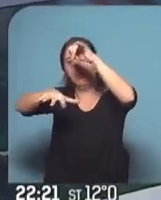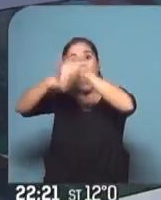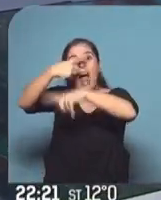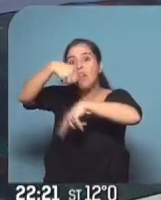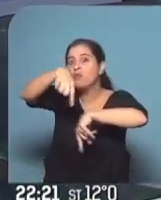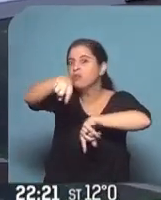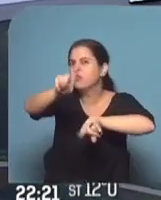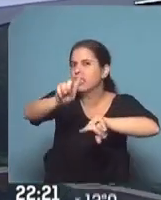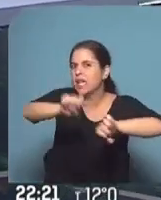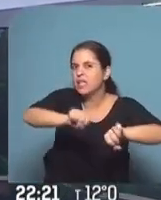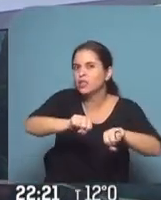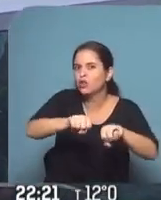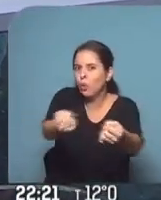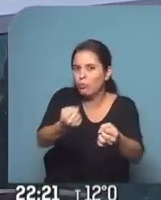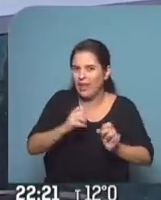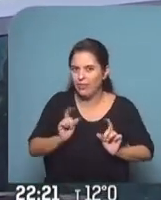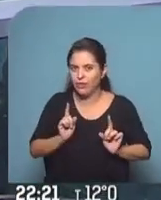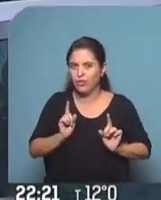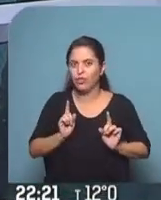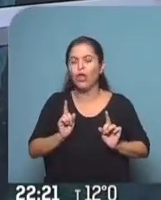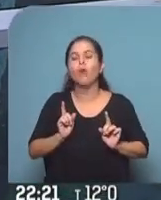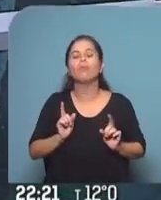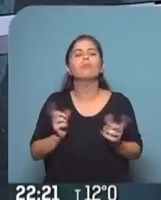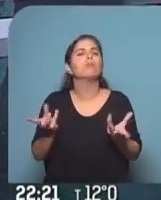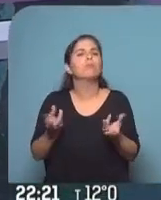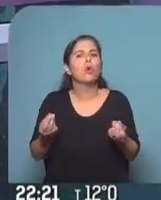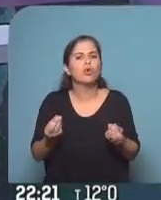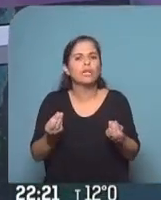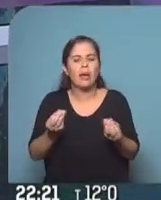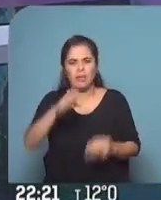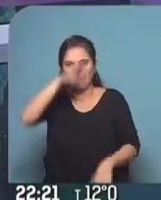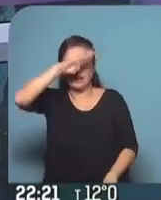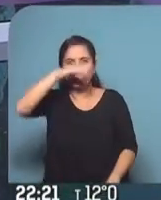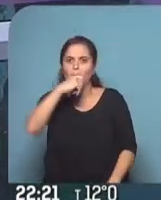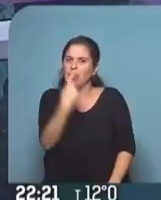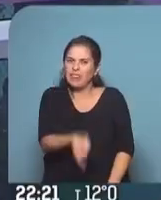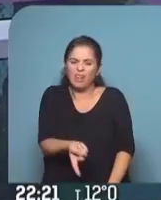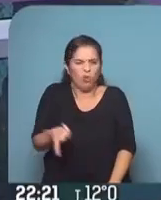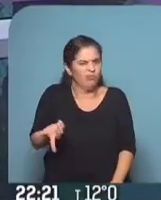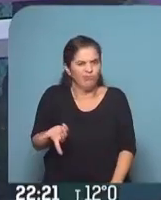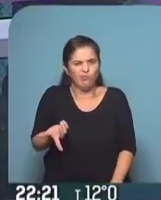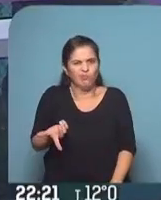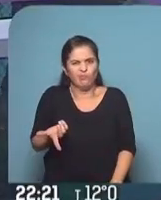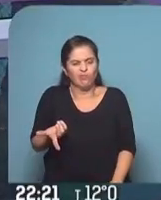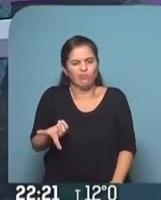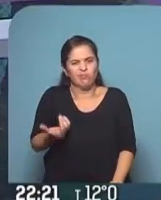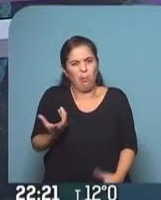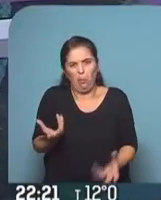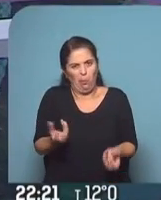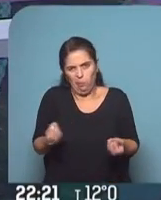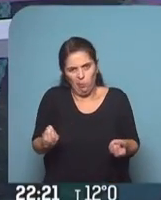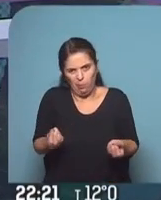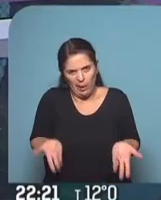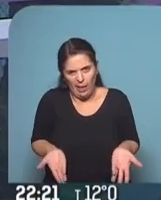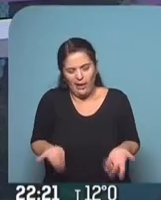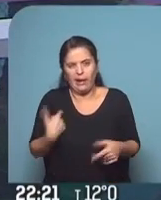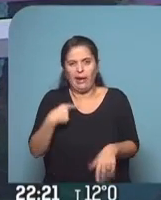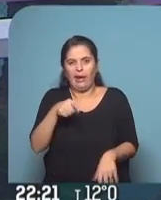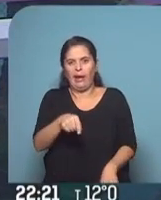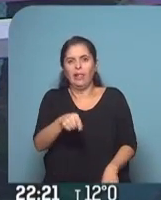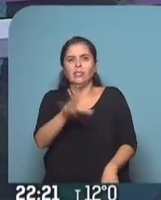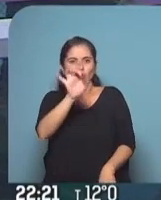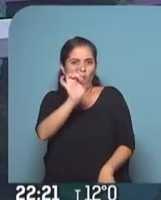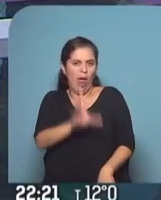el mismo Donald Trump. Dijo que no valía la pena porque era en represalia por el derribo de un misil de